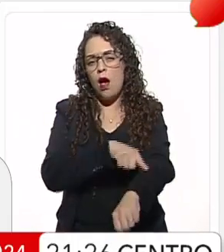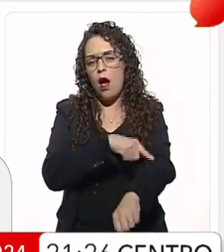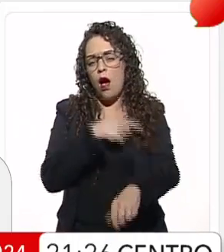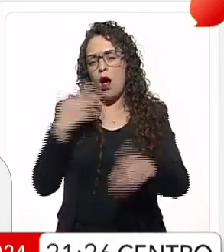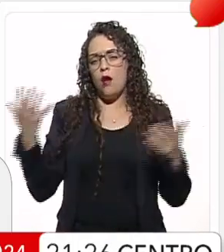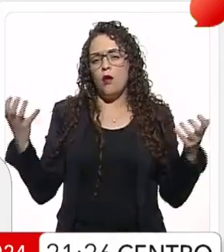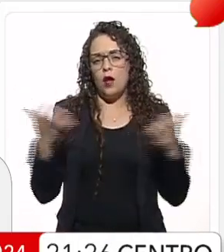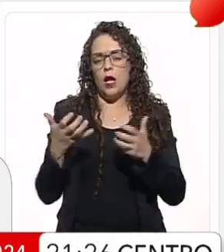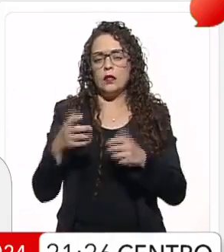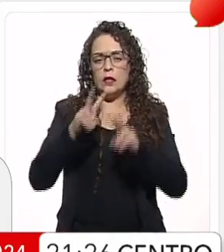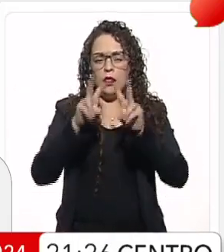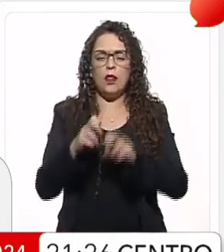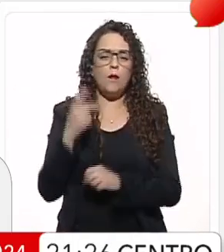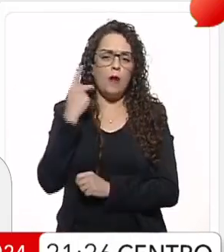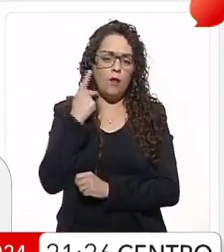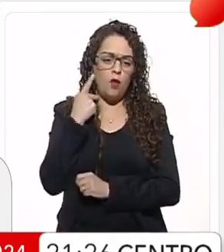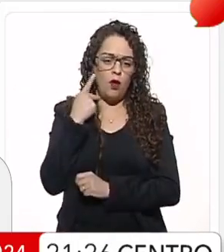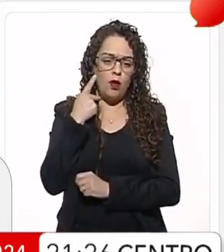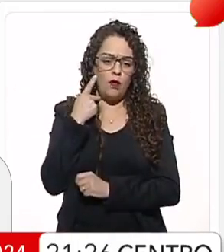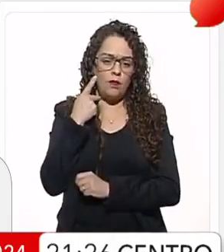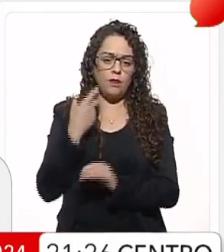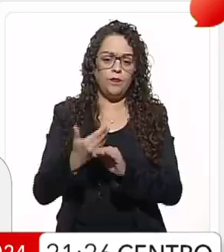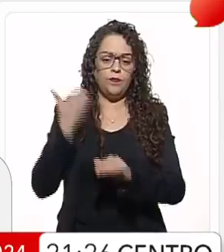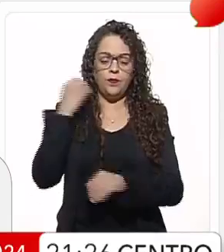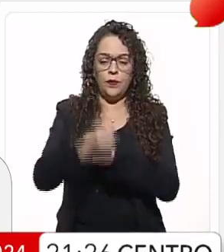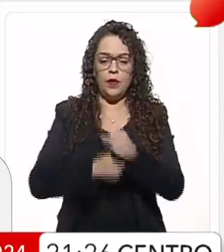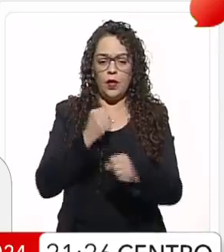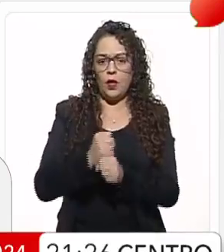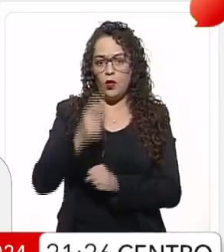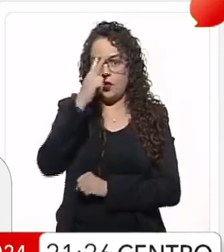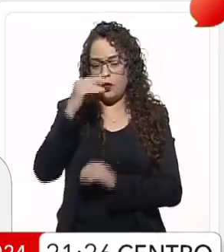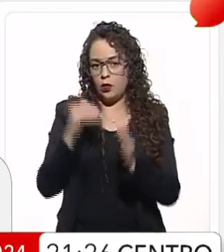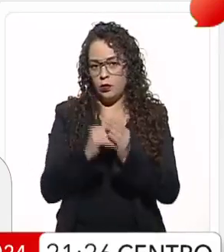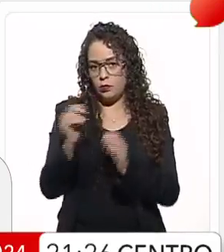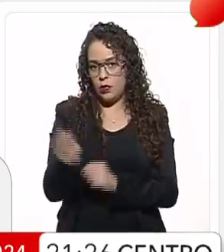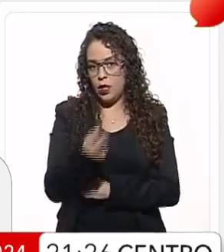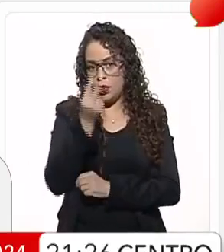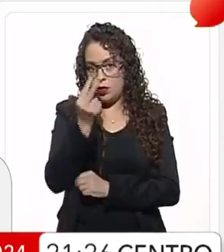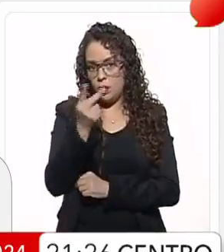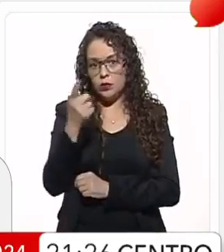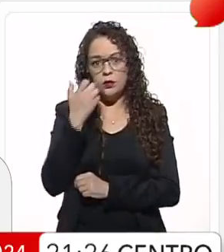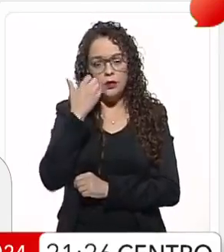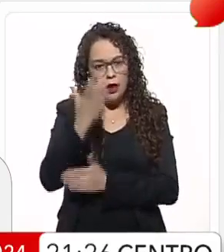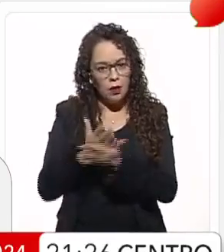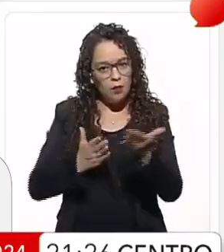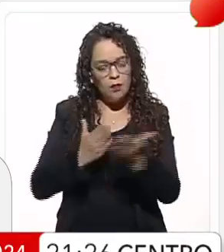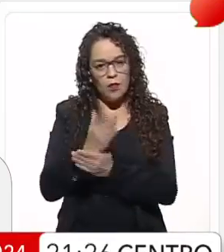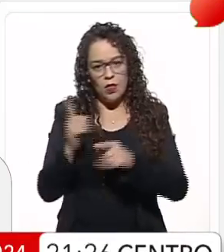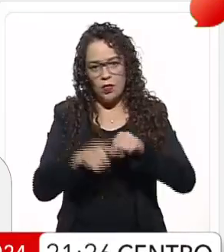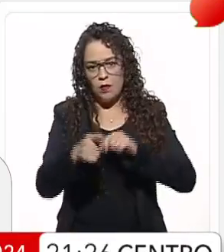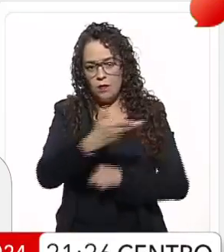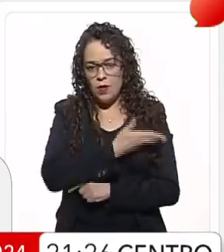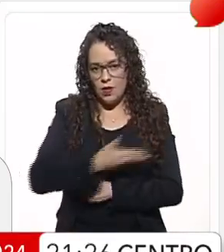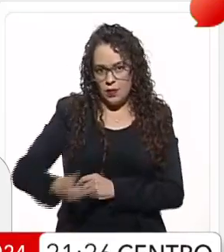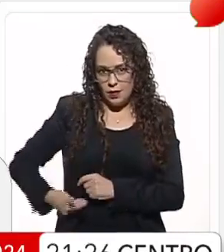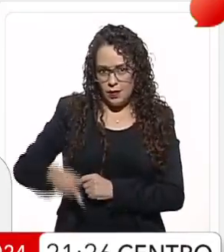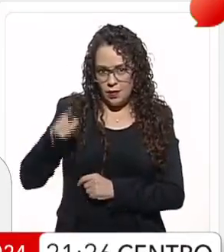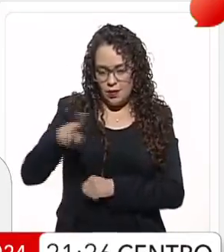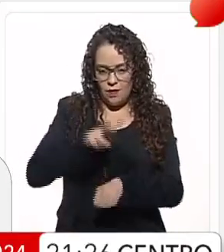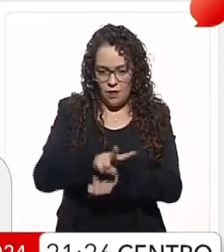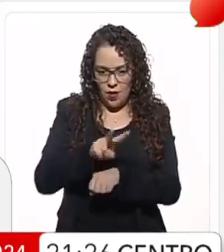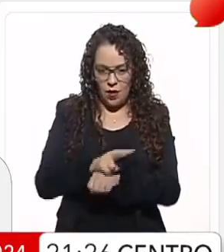golpe de Estado de Venezuela en el 2002 participó, también en las guarimbas del